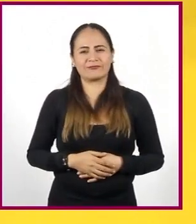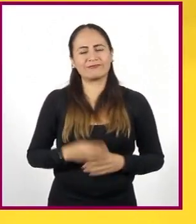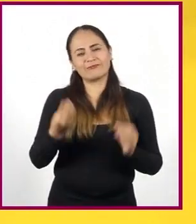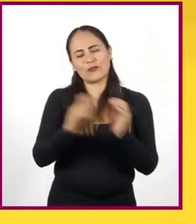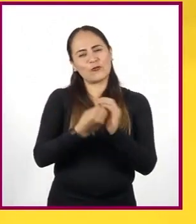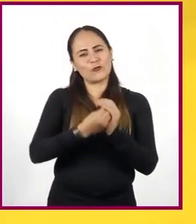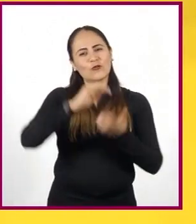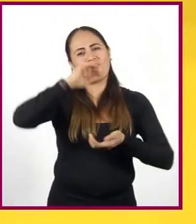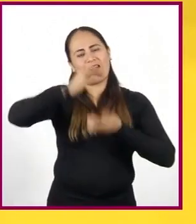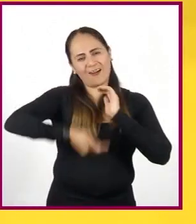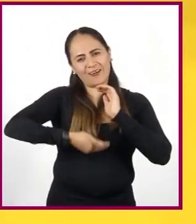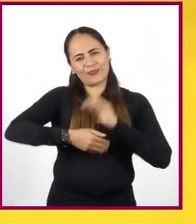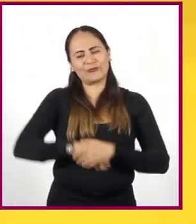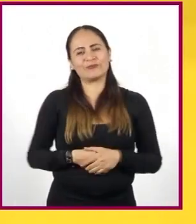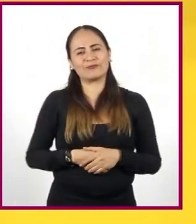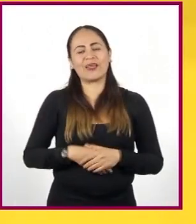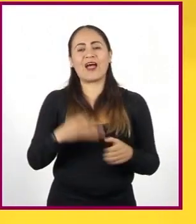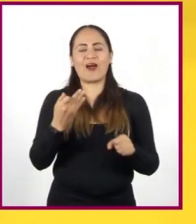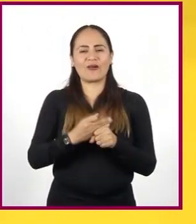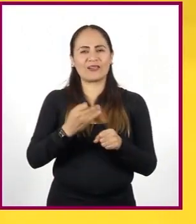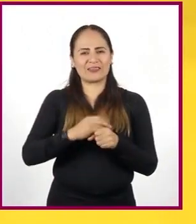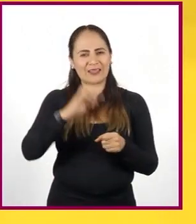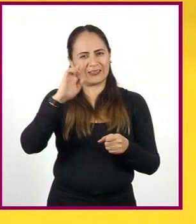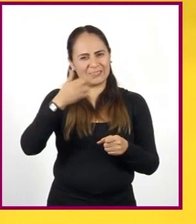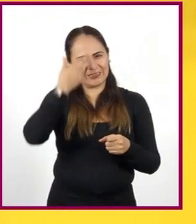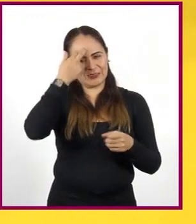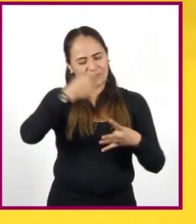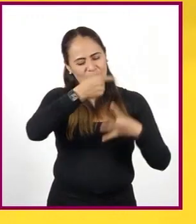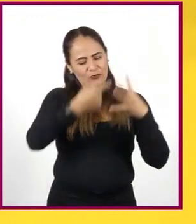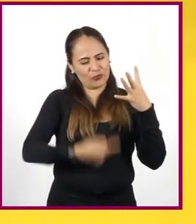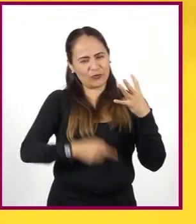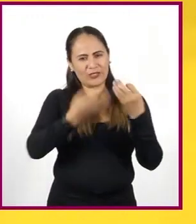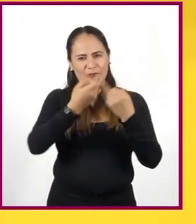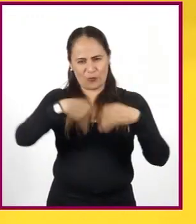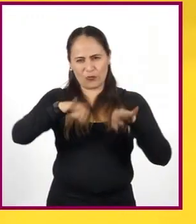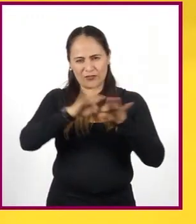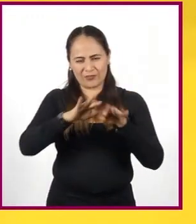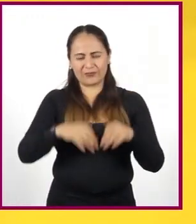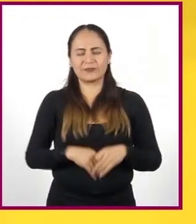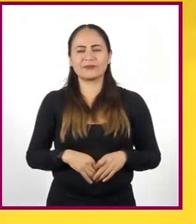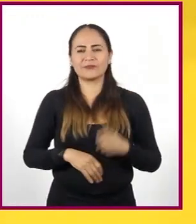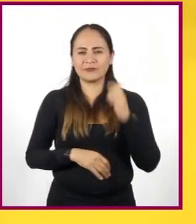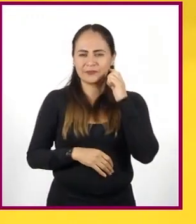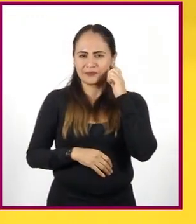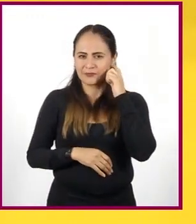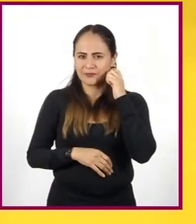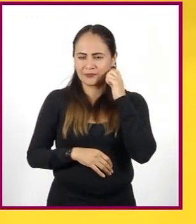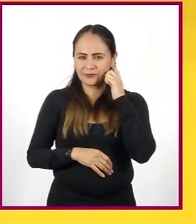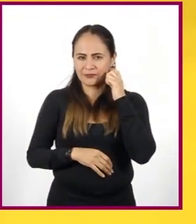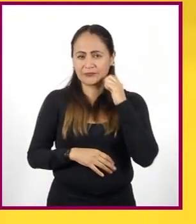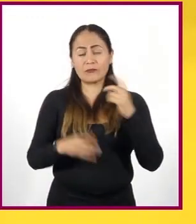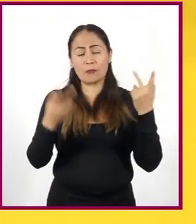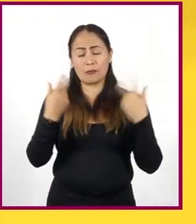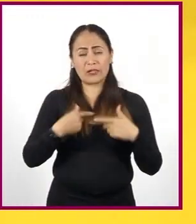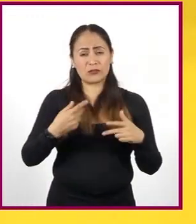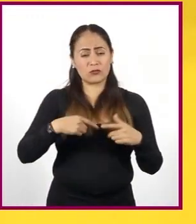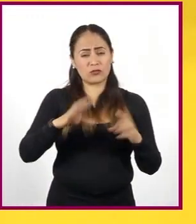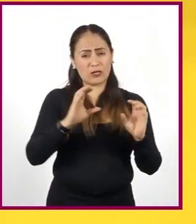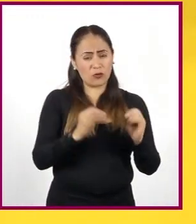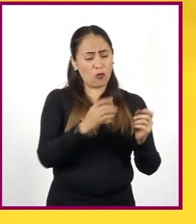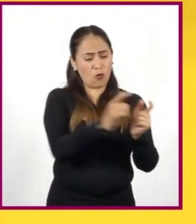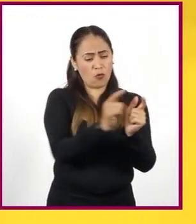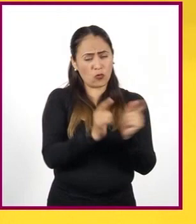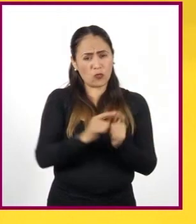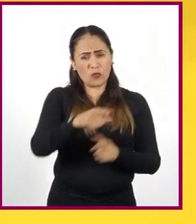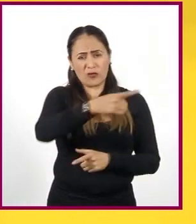sesión, por lo que es momento de recapitular lo aprendido. Reflexionamos sobre cómo se ven afectadas las personas y grupos que